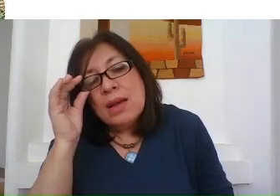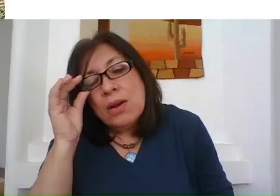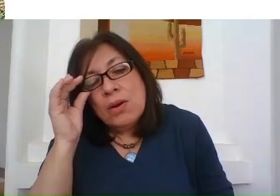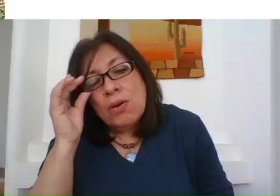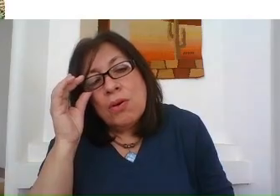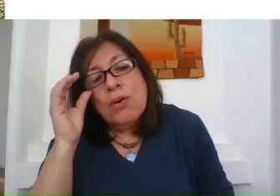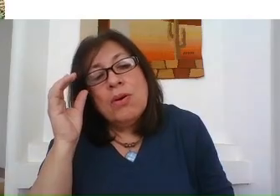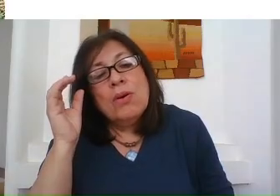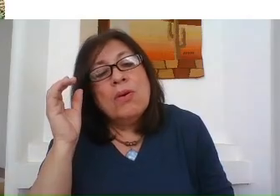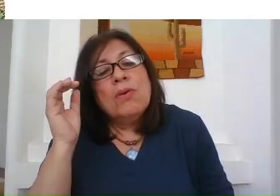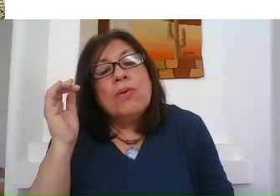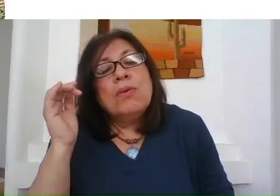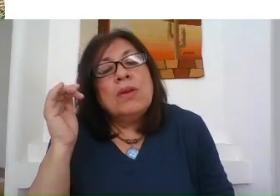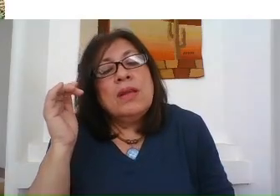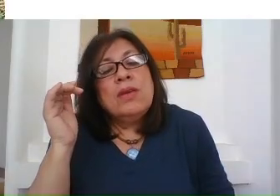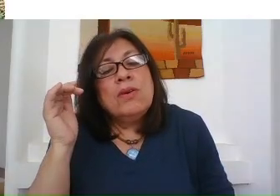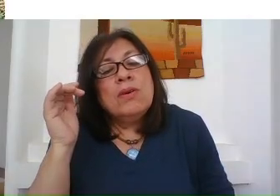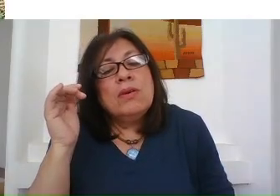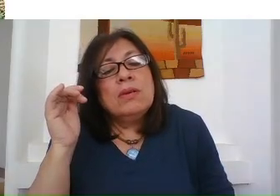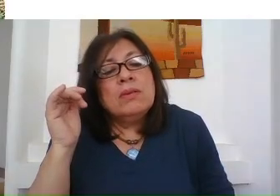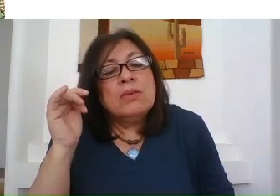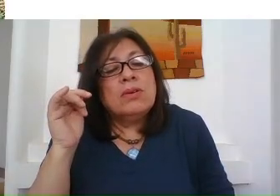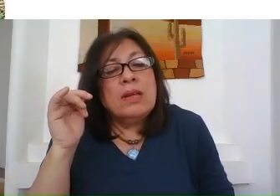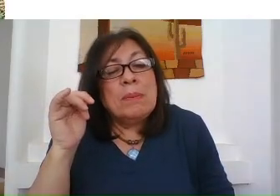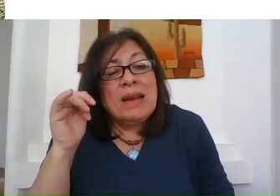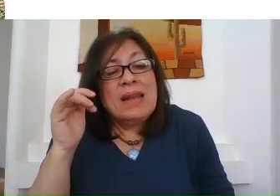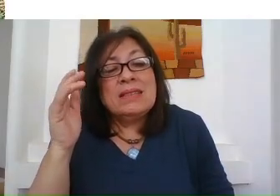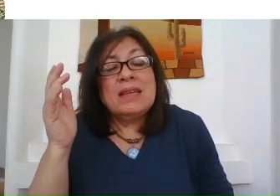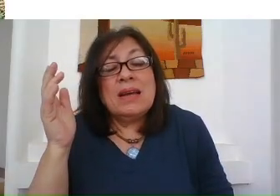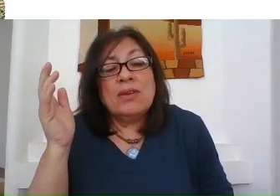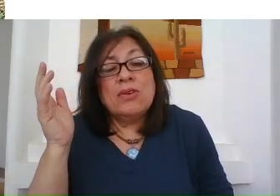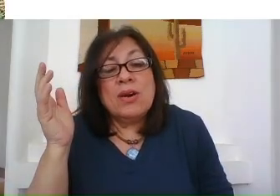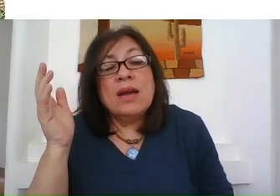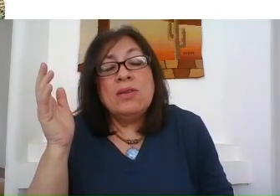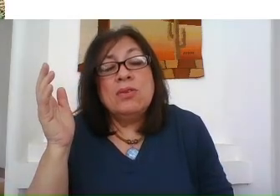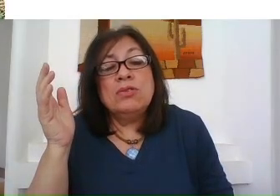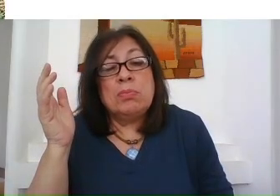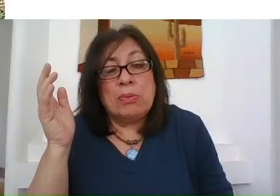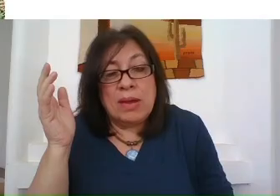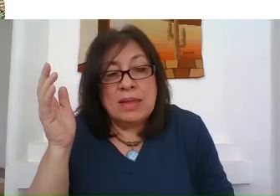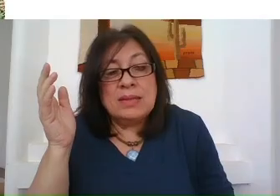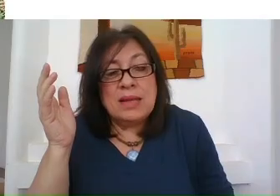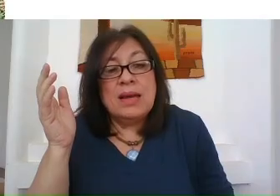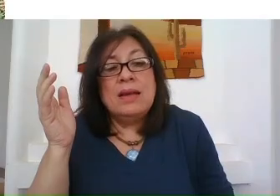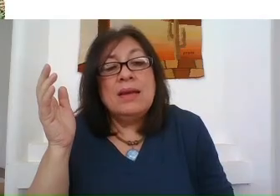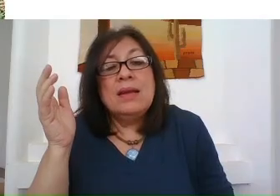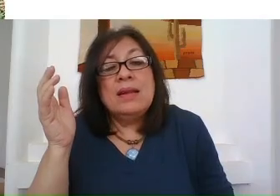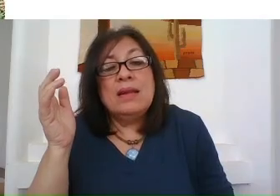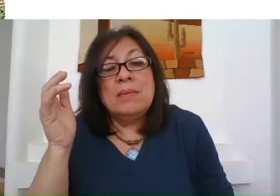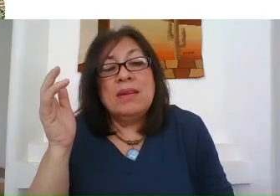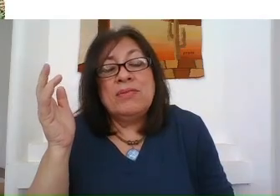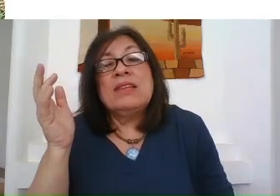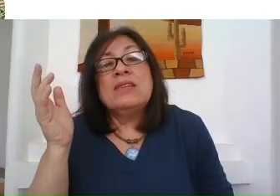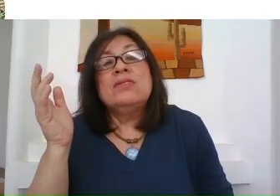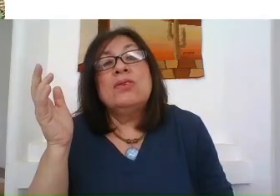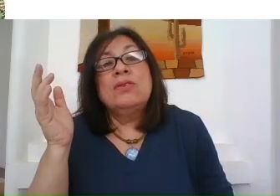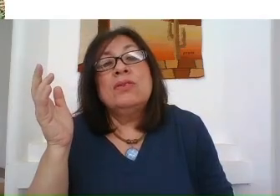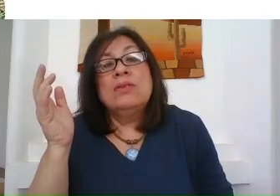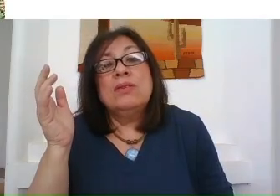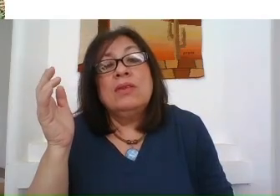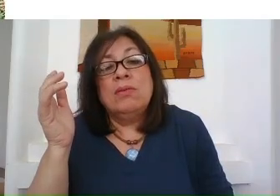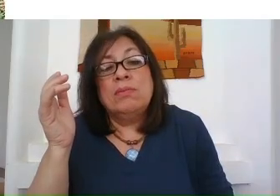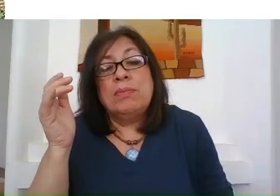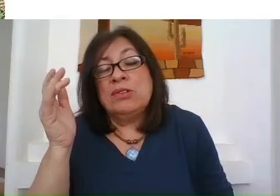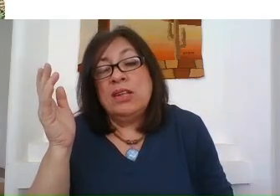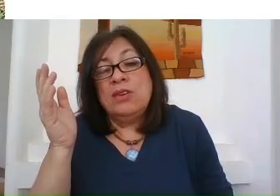hemiparesia. O un niño con hiperlexia a los 2 años puede ser la